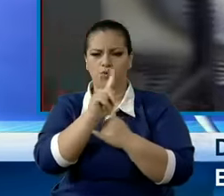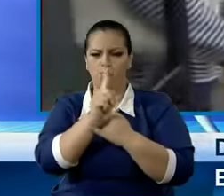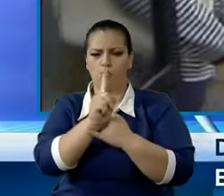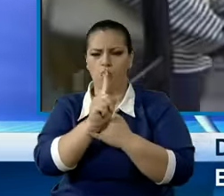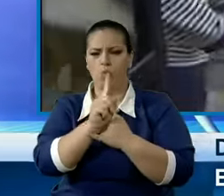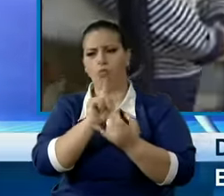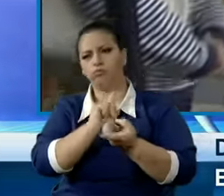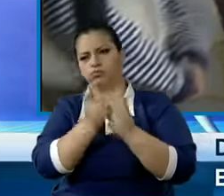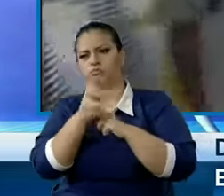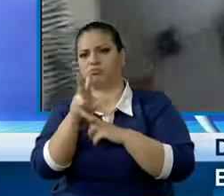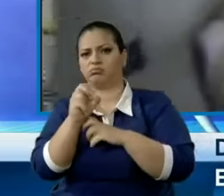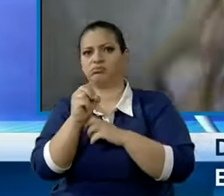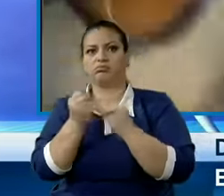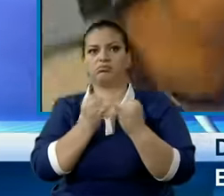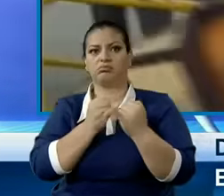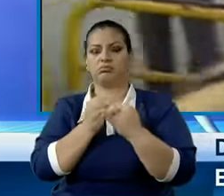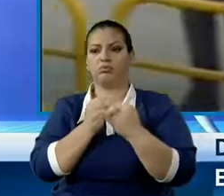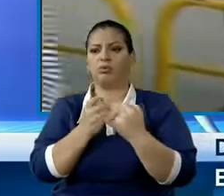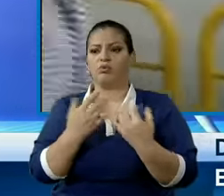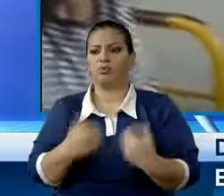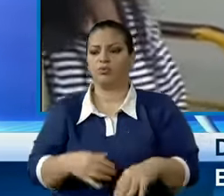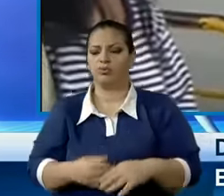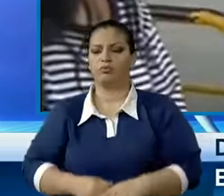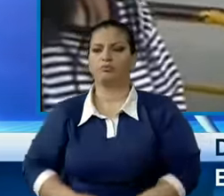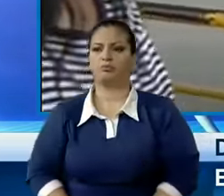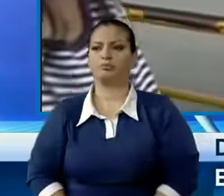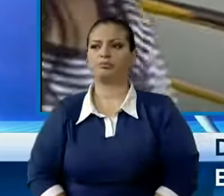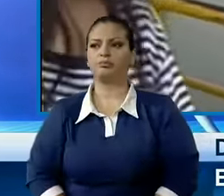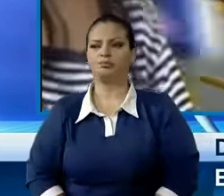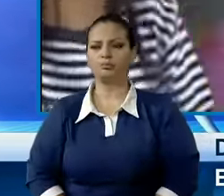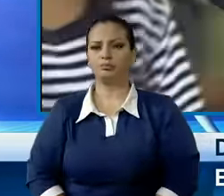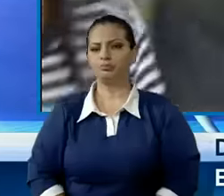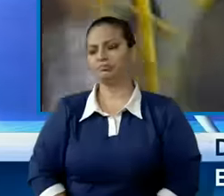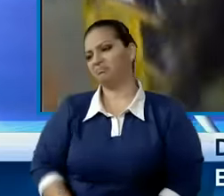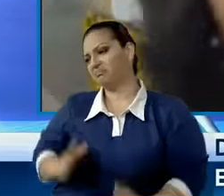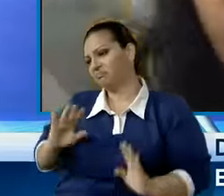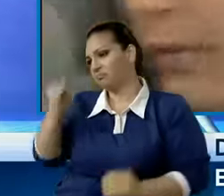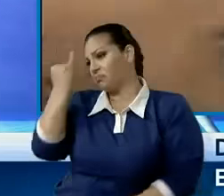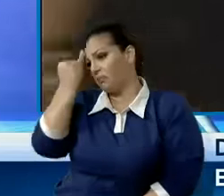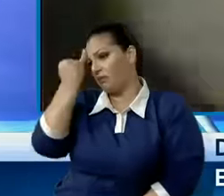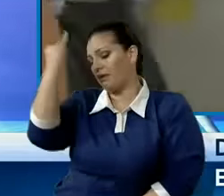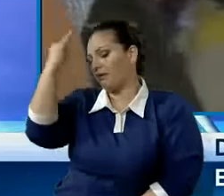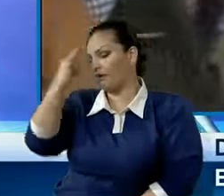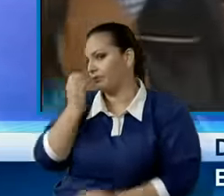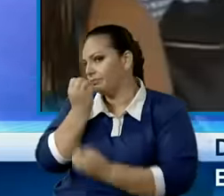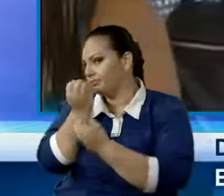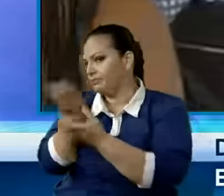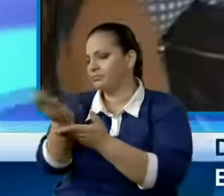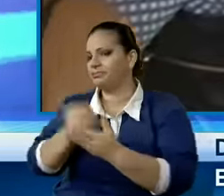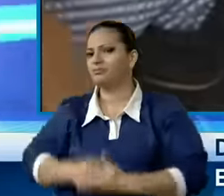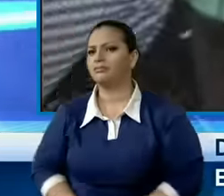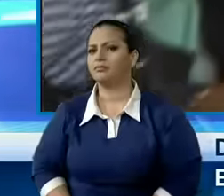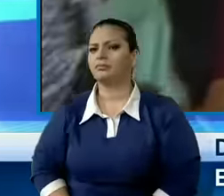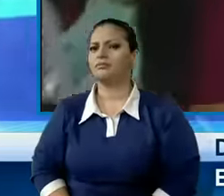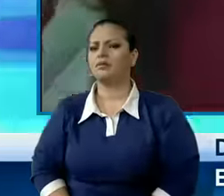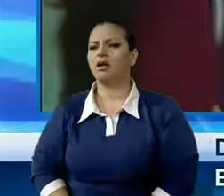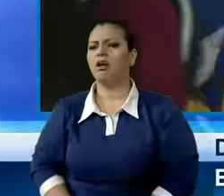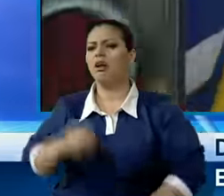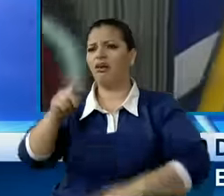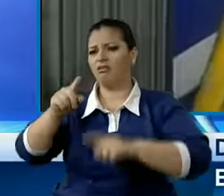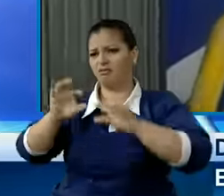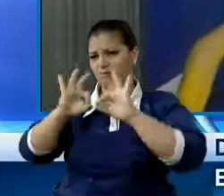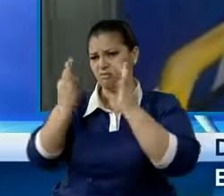tú, digo, no sé, es un cabo suelto, una idea que de pronto pudiera considerarla y ver si hay alguna forma viable de implementarla. Para aquellas familias